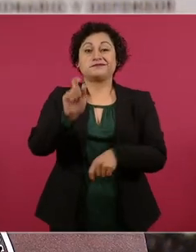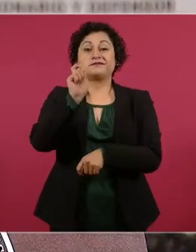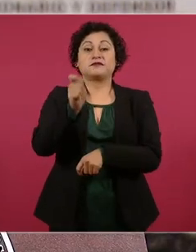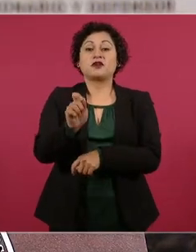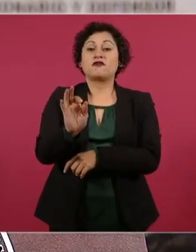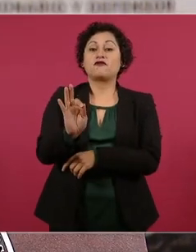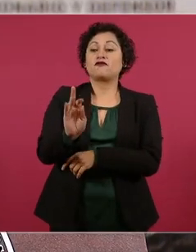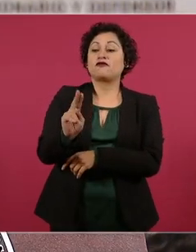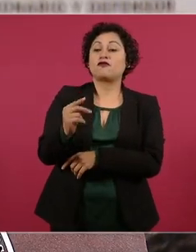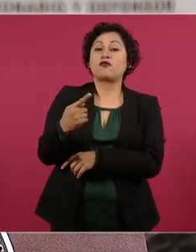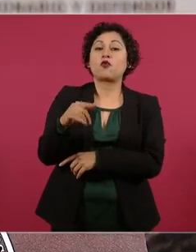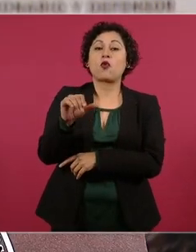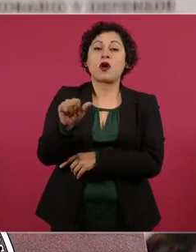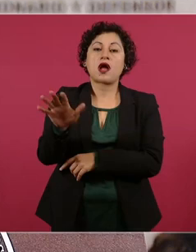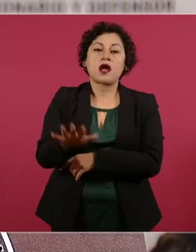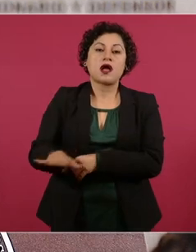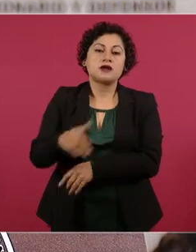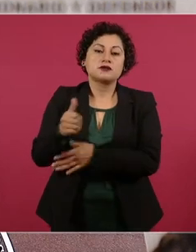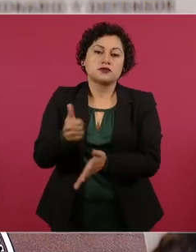Ciudad Madero.